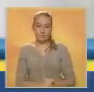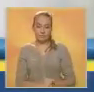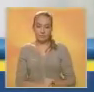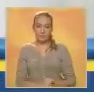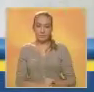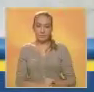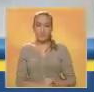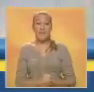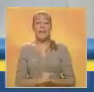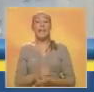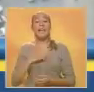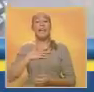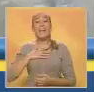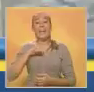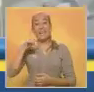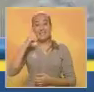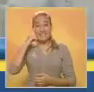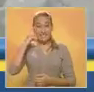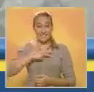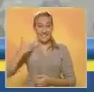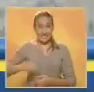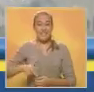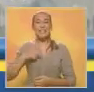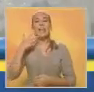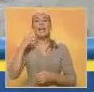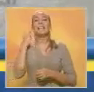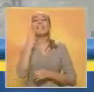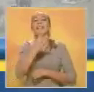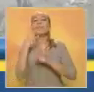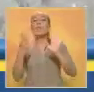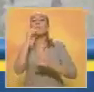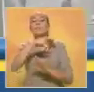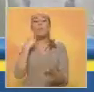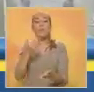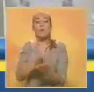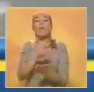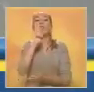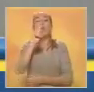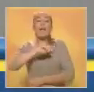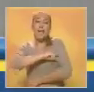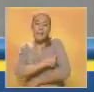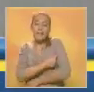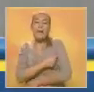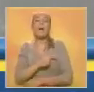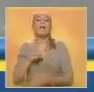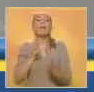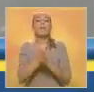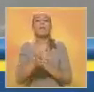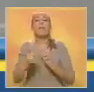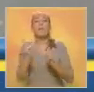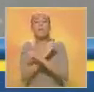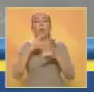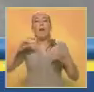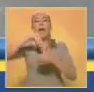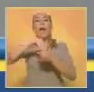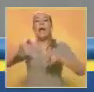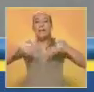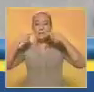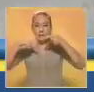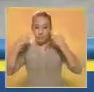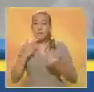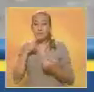En China, al menos 9 personas murieron y 34 resultaron heridas en una explosión en un restaurante en el noroeste del país. Autoridades indicaron